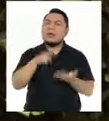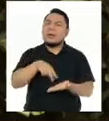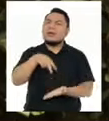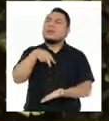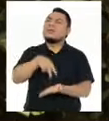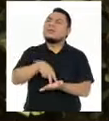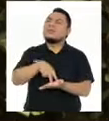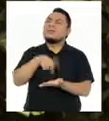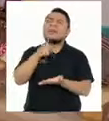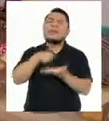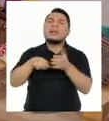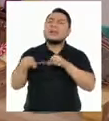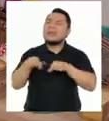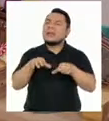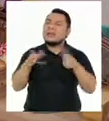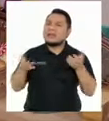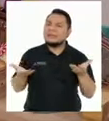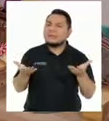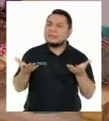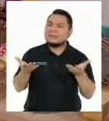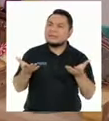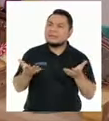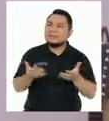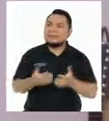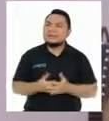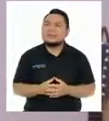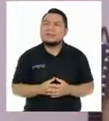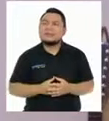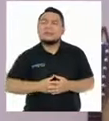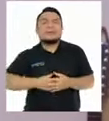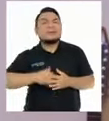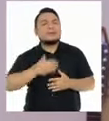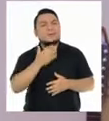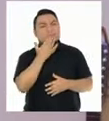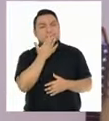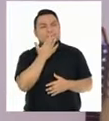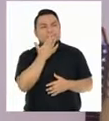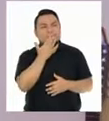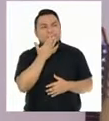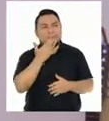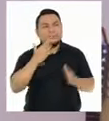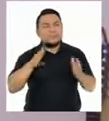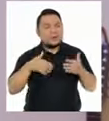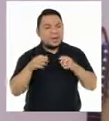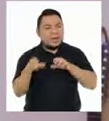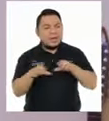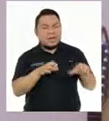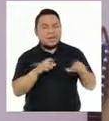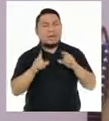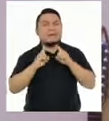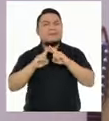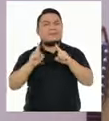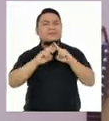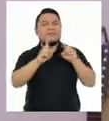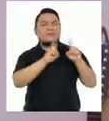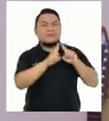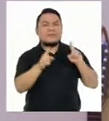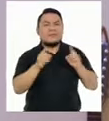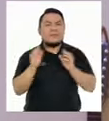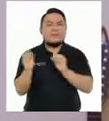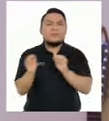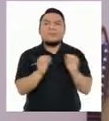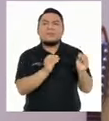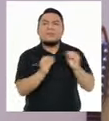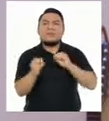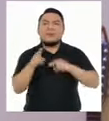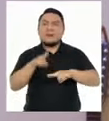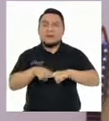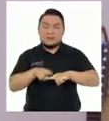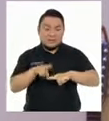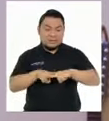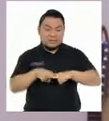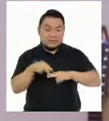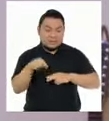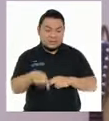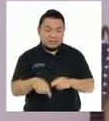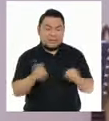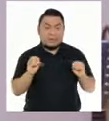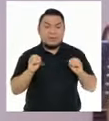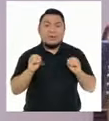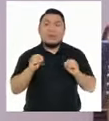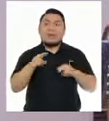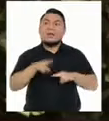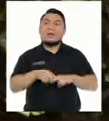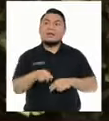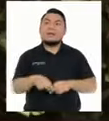qué hacen? Oh, pues también pueden hacer los distintos movimientos sentados en una silla o en el